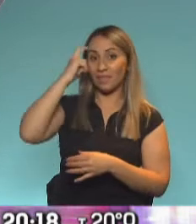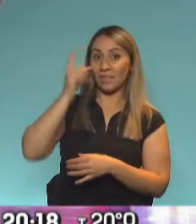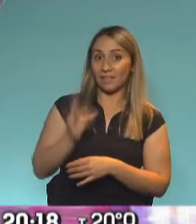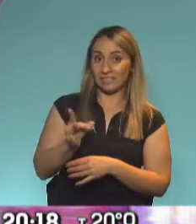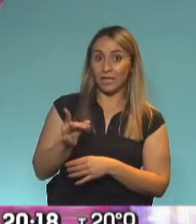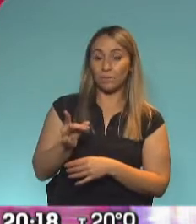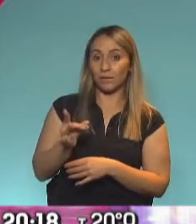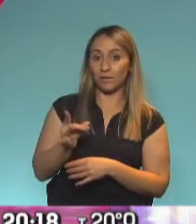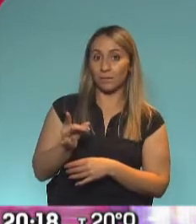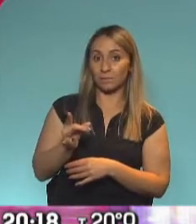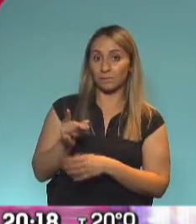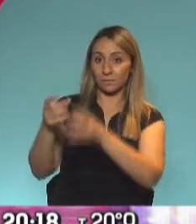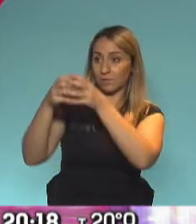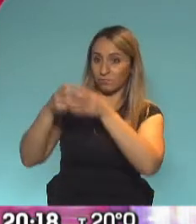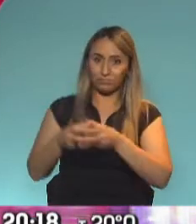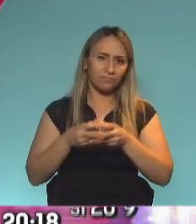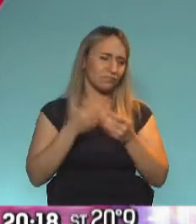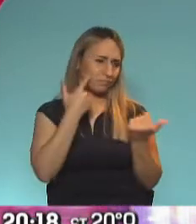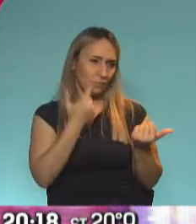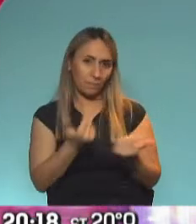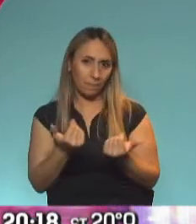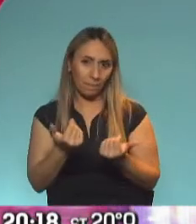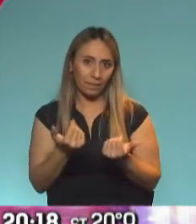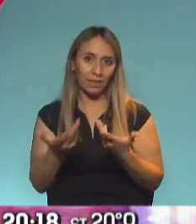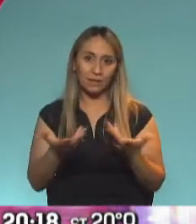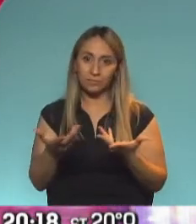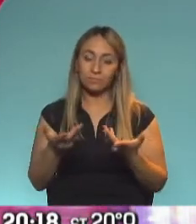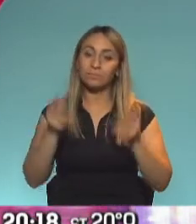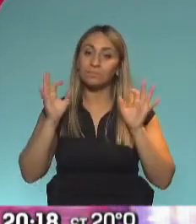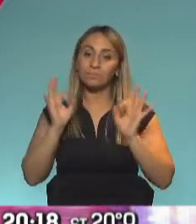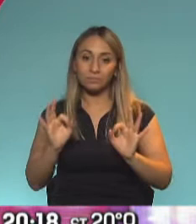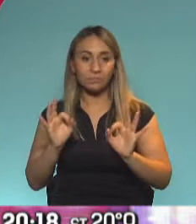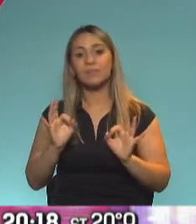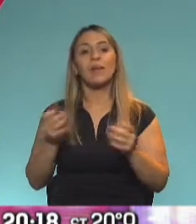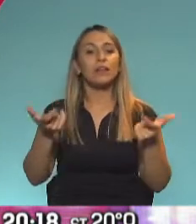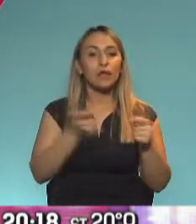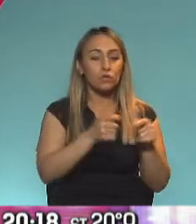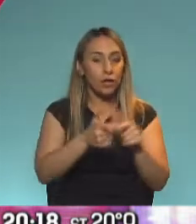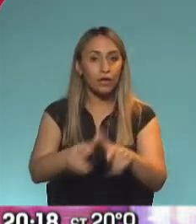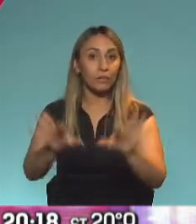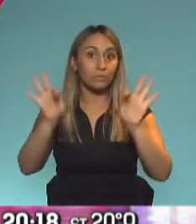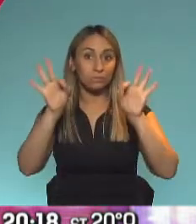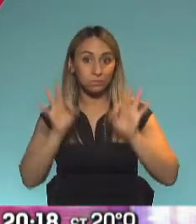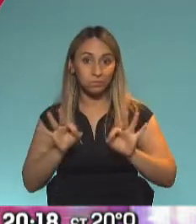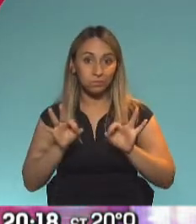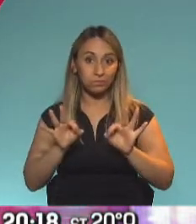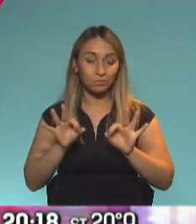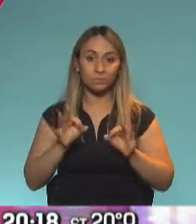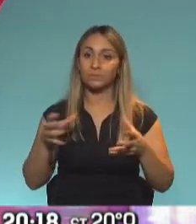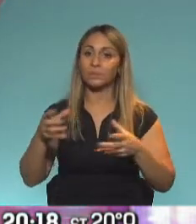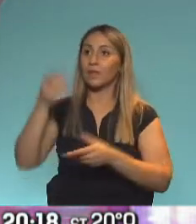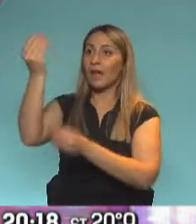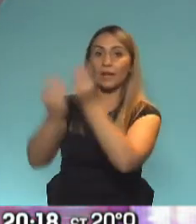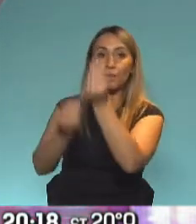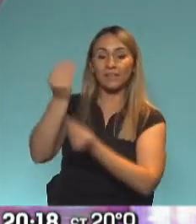diciembre, explica que una vez que ya finalizaron las reuniones y partió los representantes del Fondo